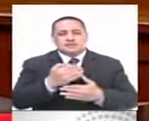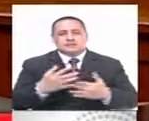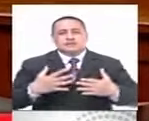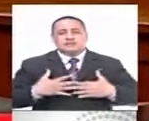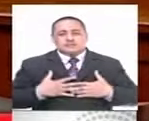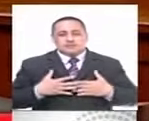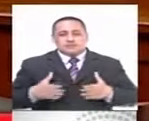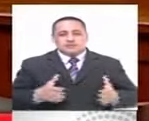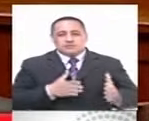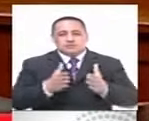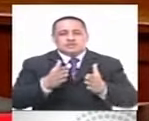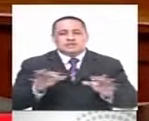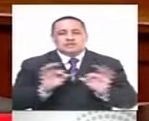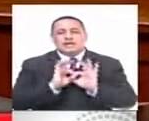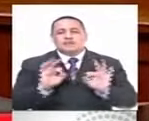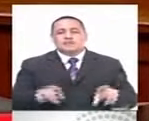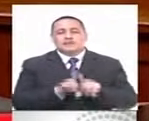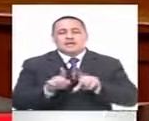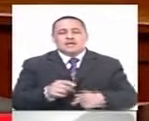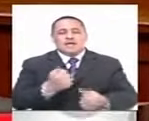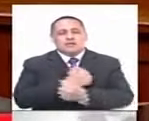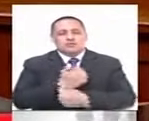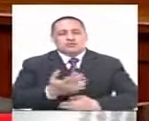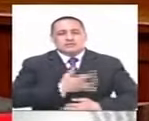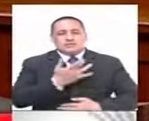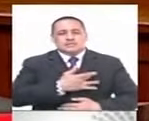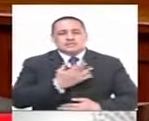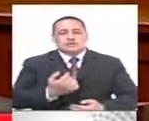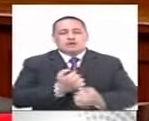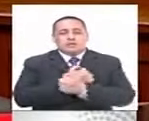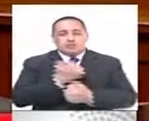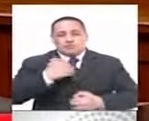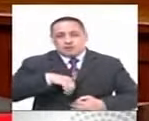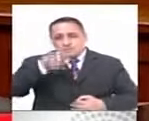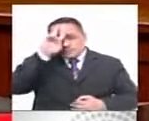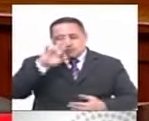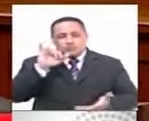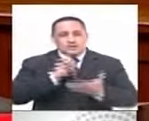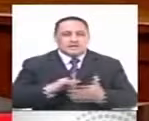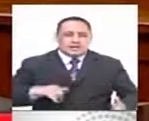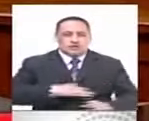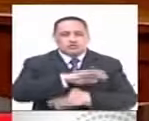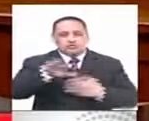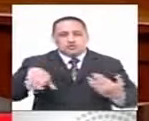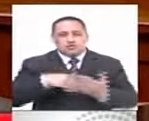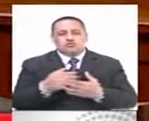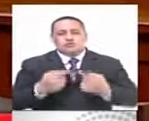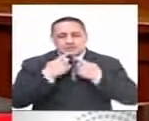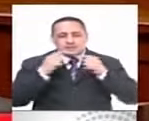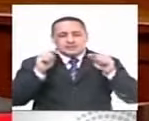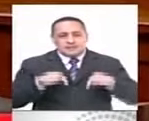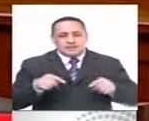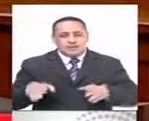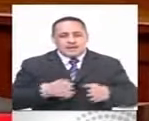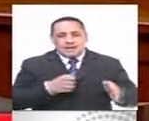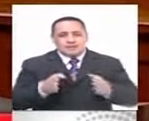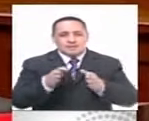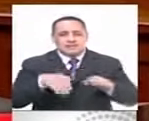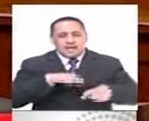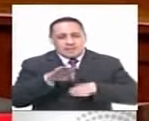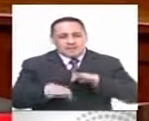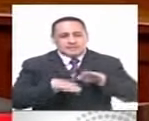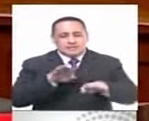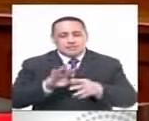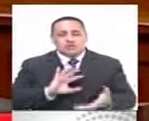el inexcusable amor y sentido patriótico que todos debemos tener, caminemos hacia